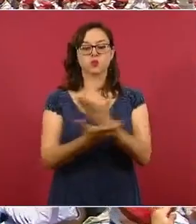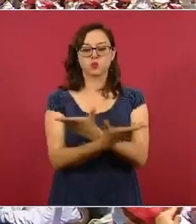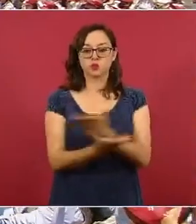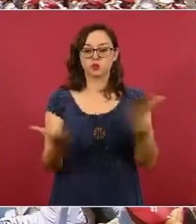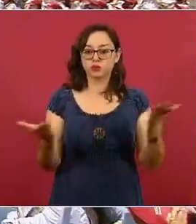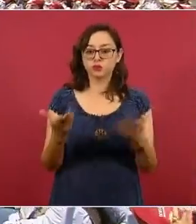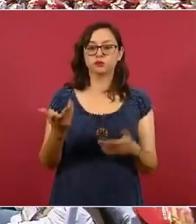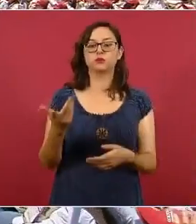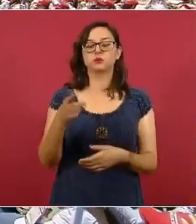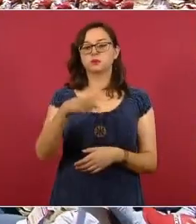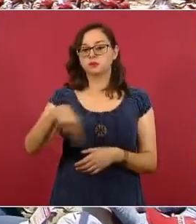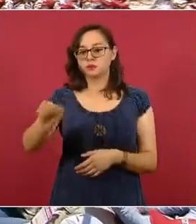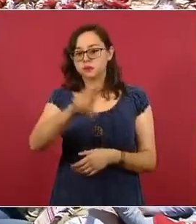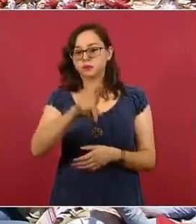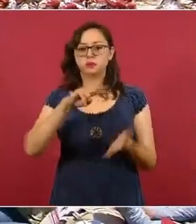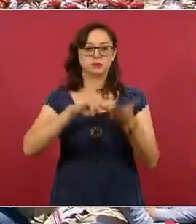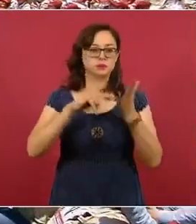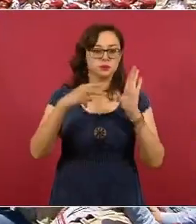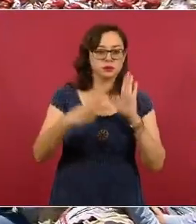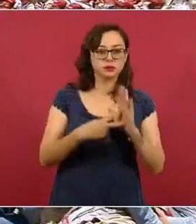técnicos, agrónomos,